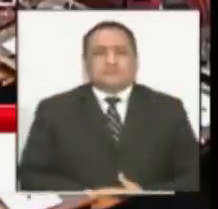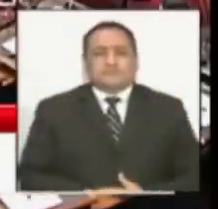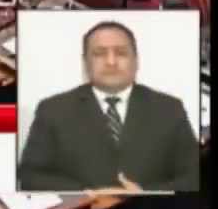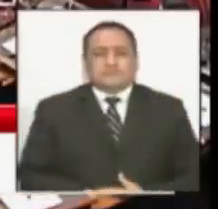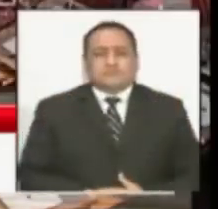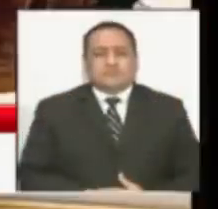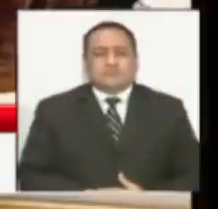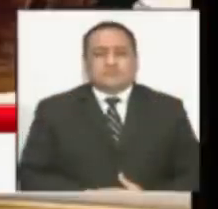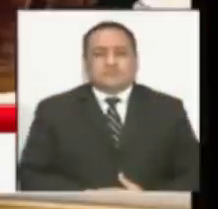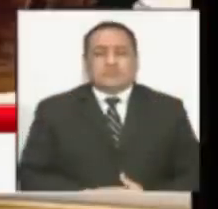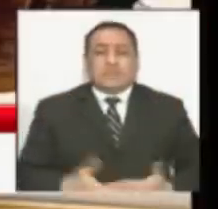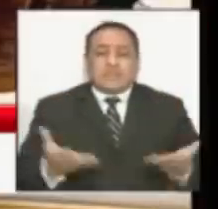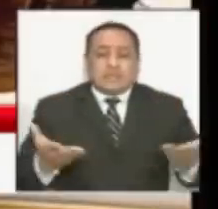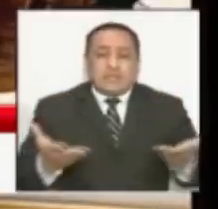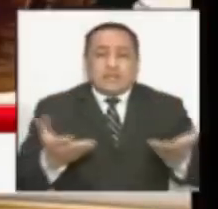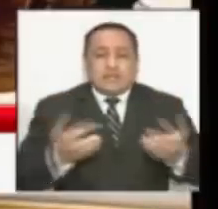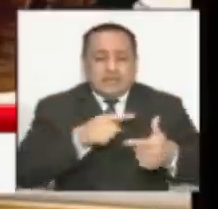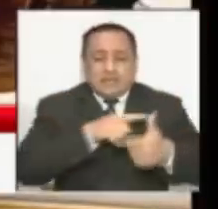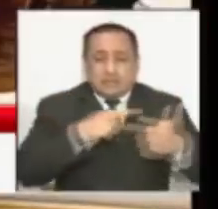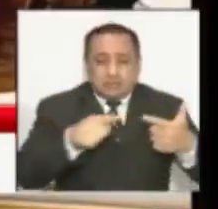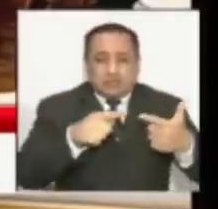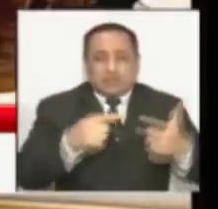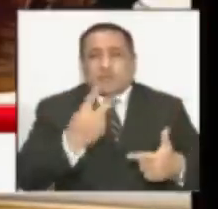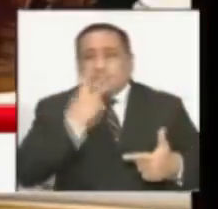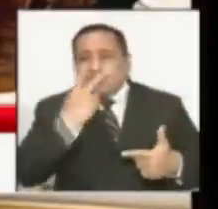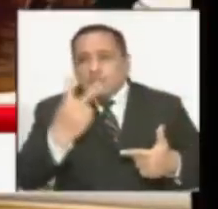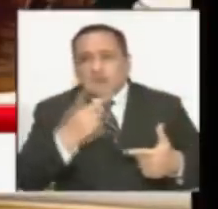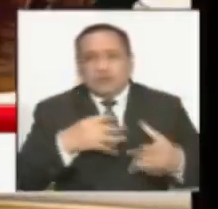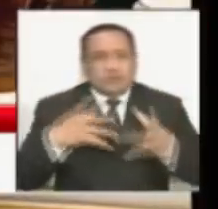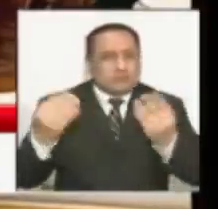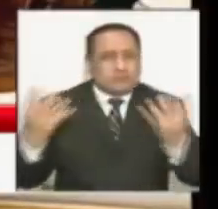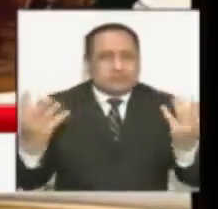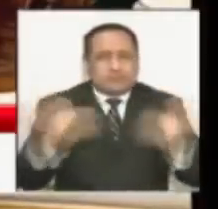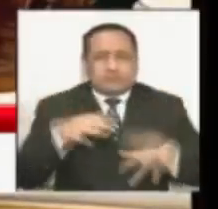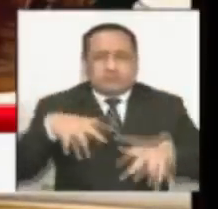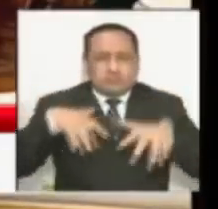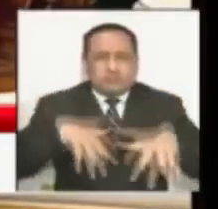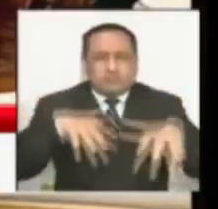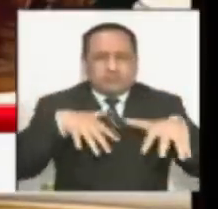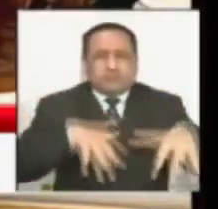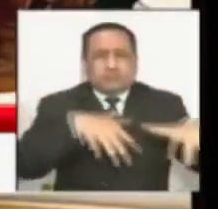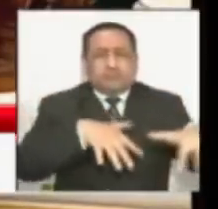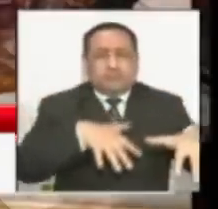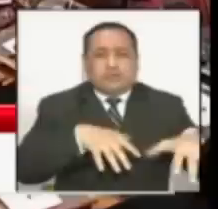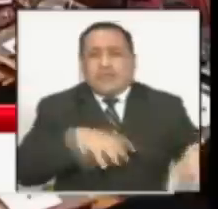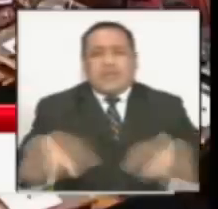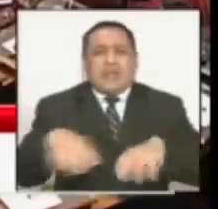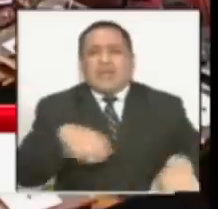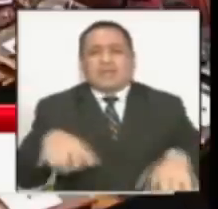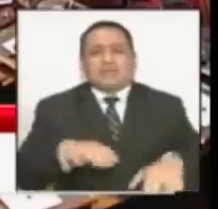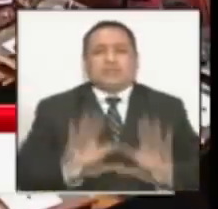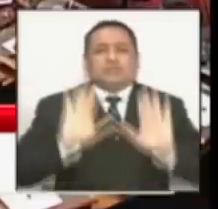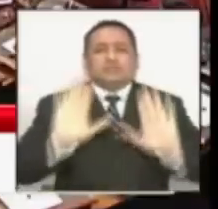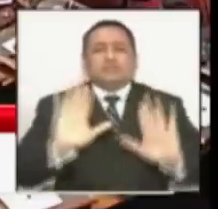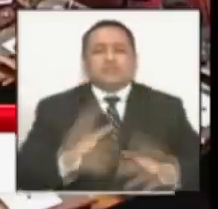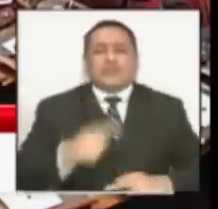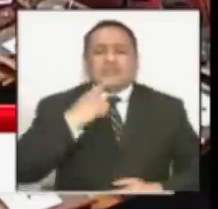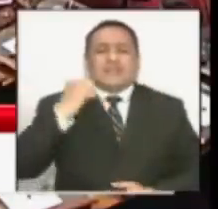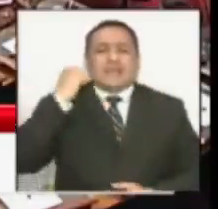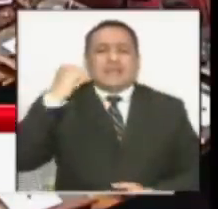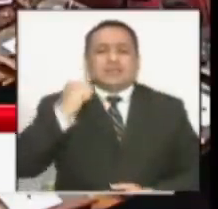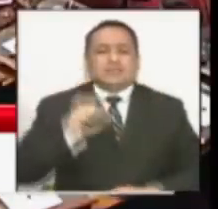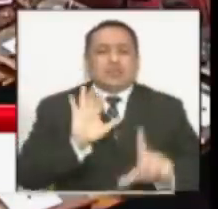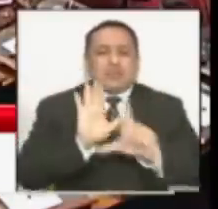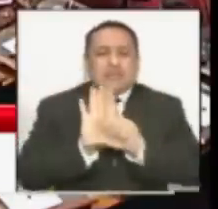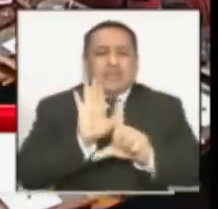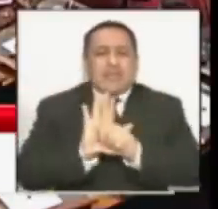que expresaron y vieron la movilización ciudadana realizada en ejercicio